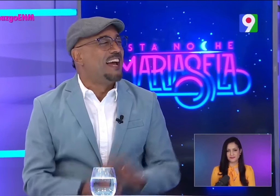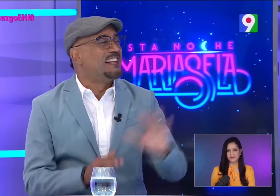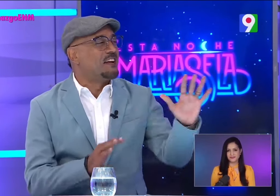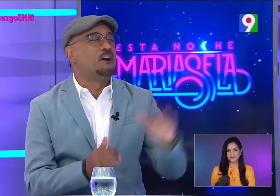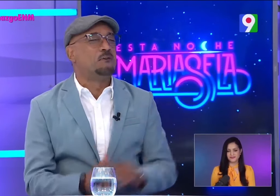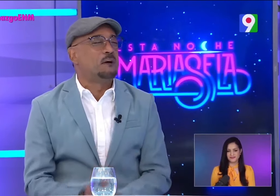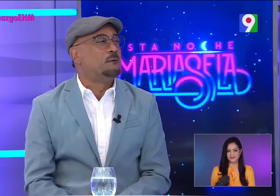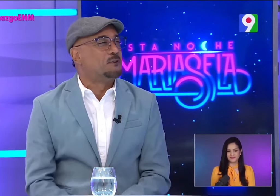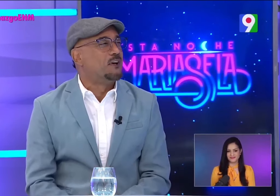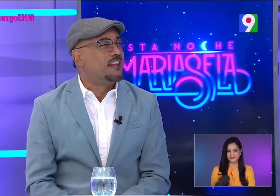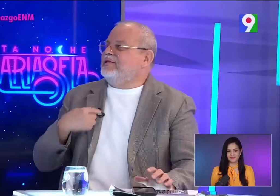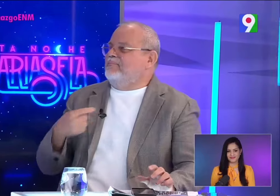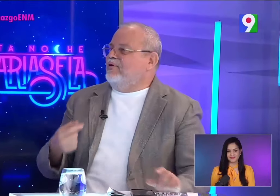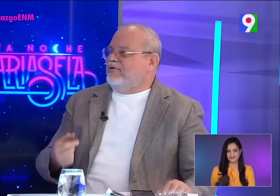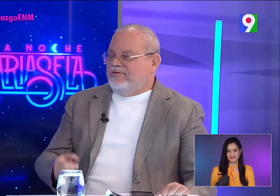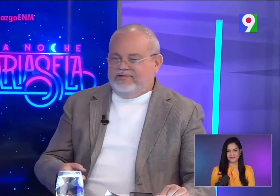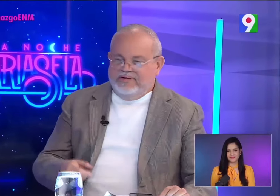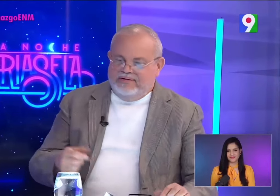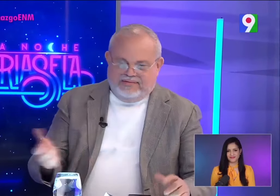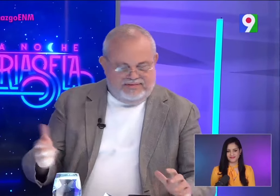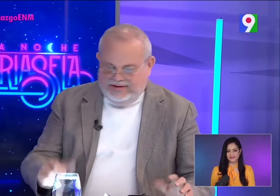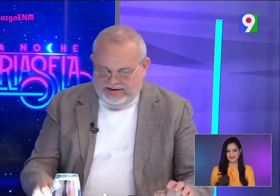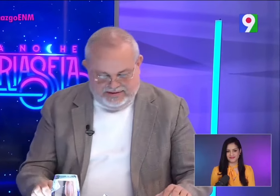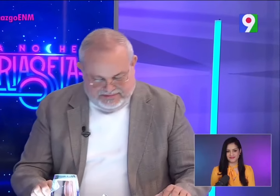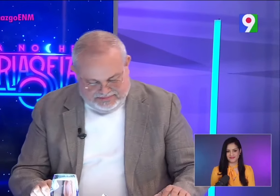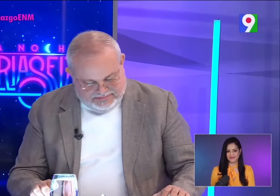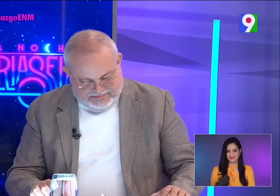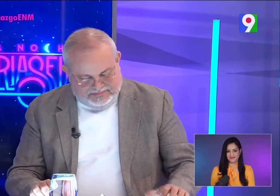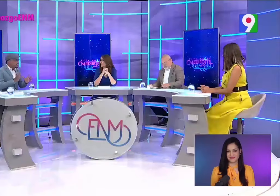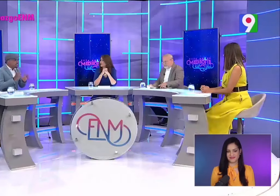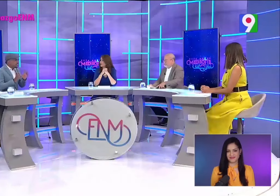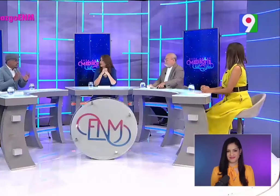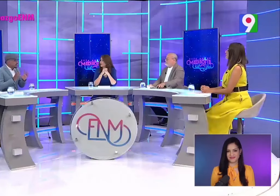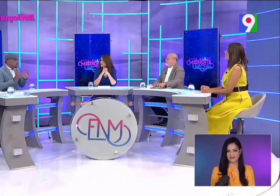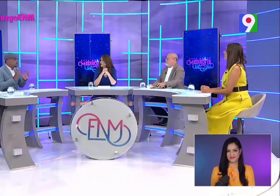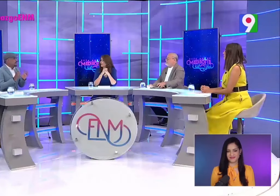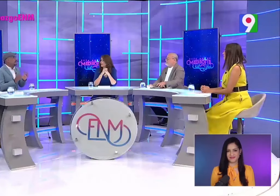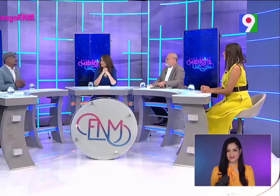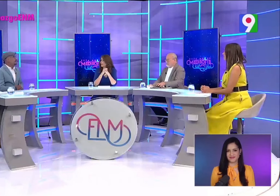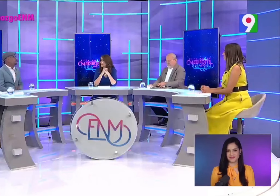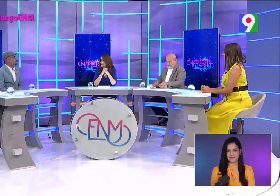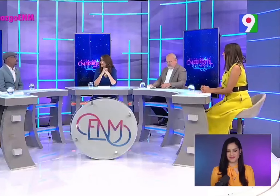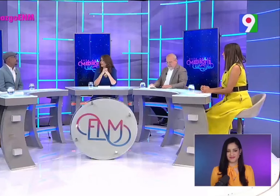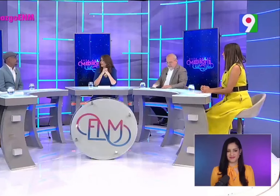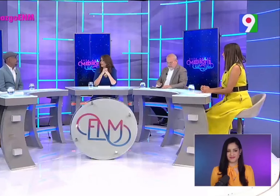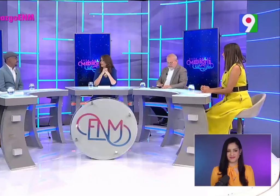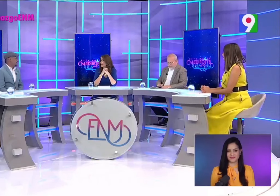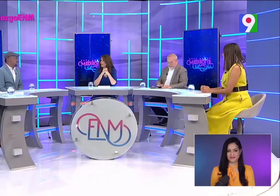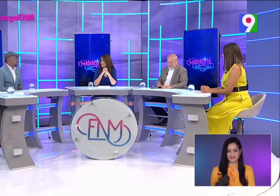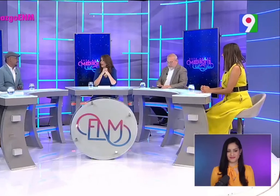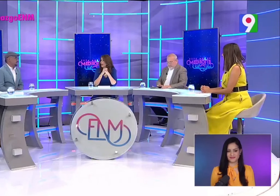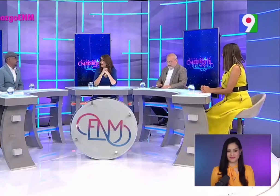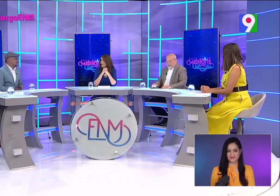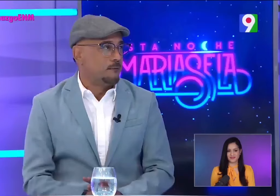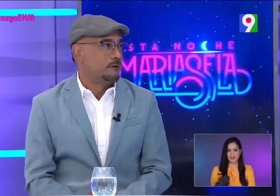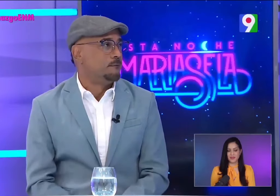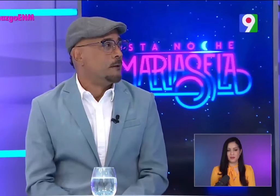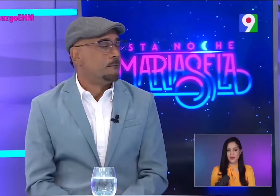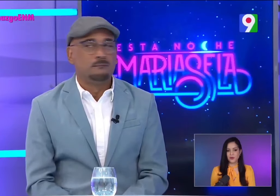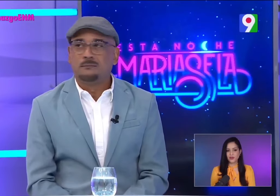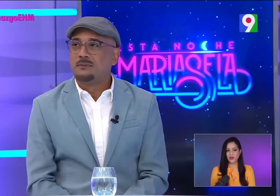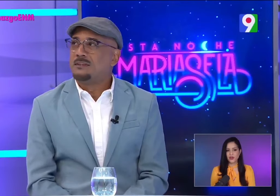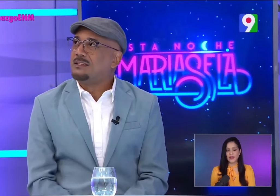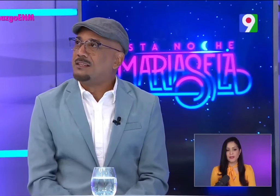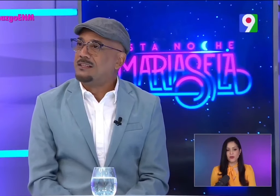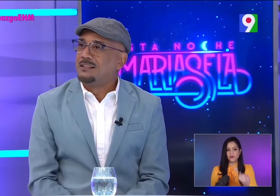tampoco hay gente que no le gusta mucho Es un término que se usó y que ahora mismo Está en mucho cuestionamiento pero bien